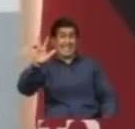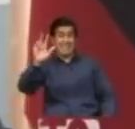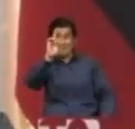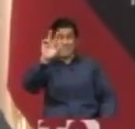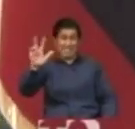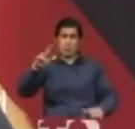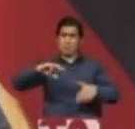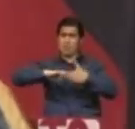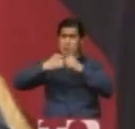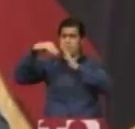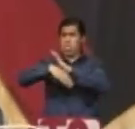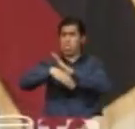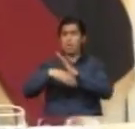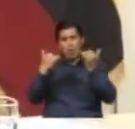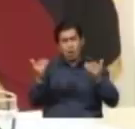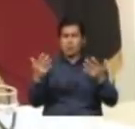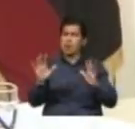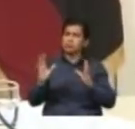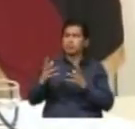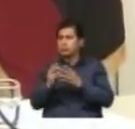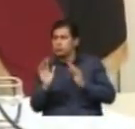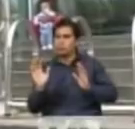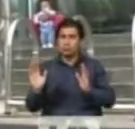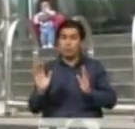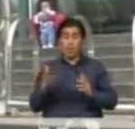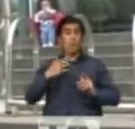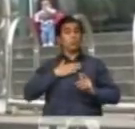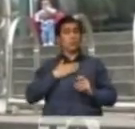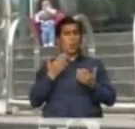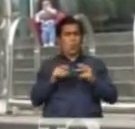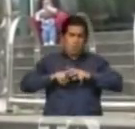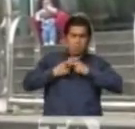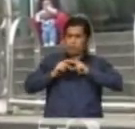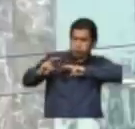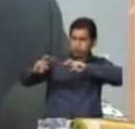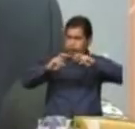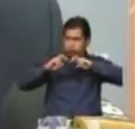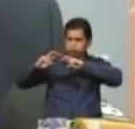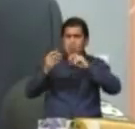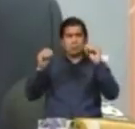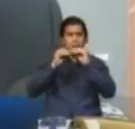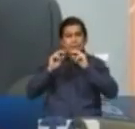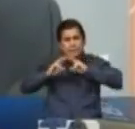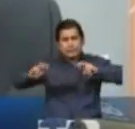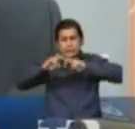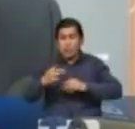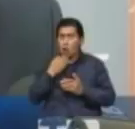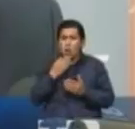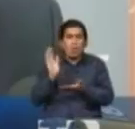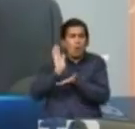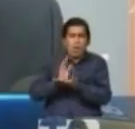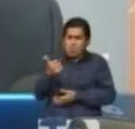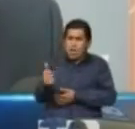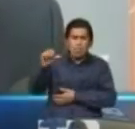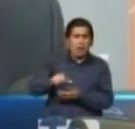Y ahora lo que harán es realizar dos estudios actuariales para conocer la real situación de la seguridad social. Esperamos tener el